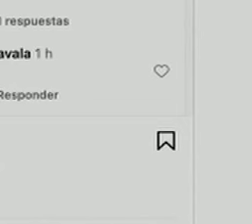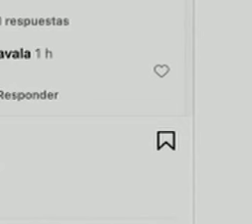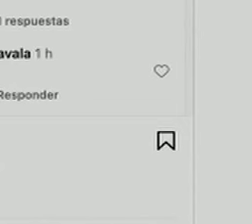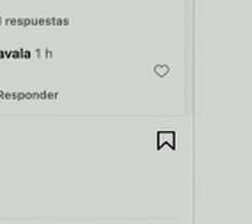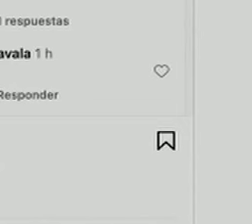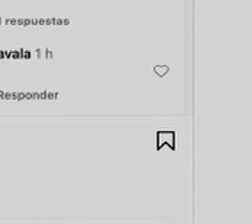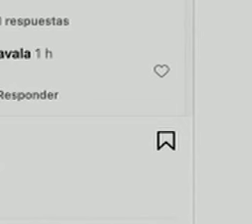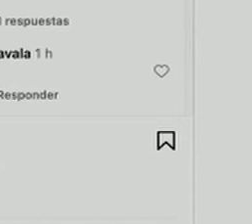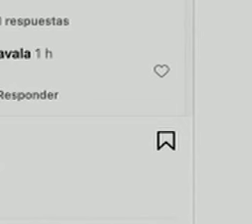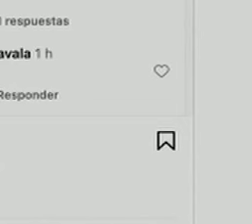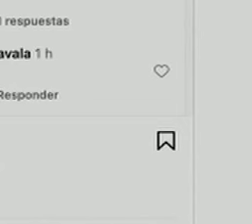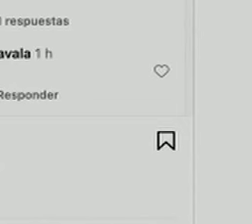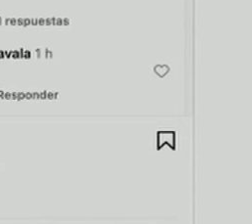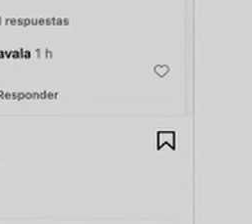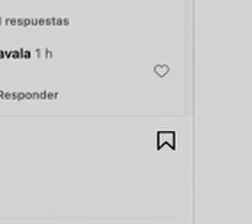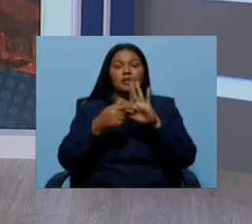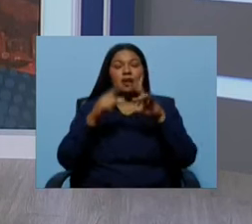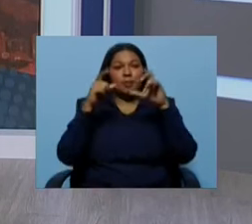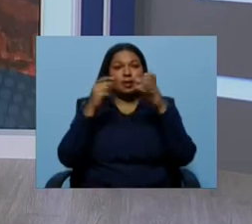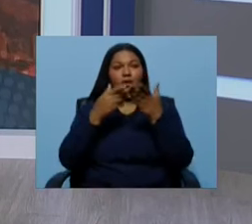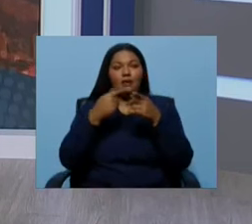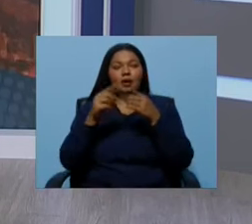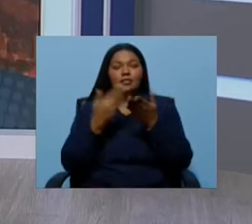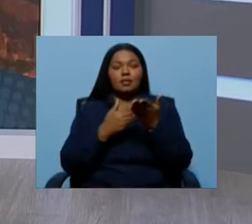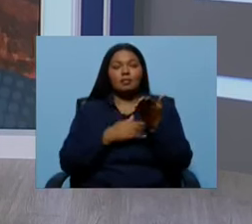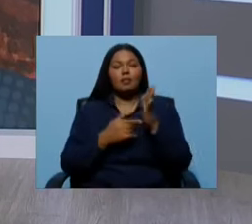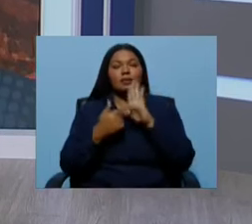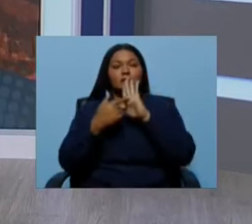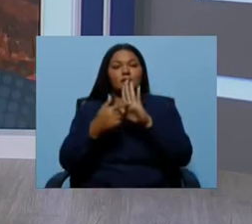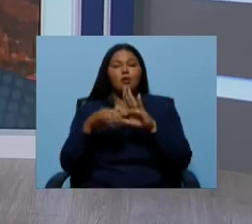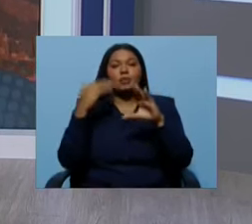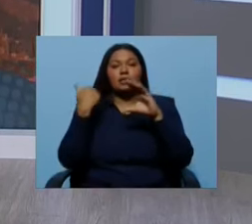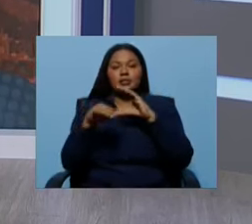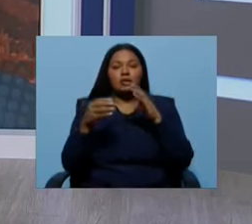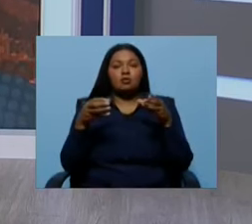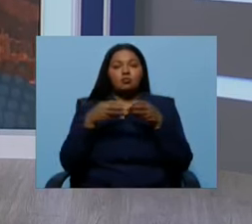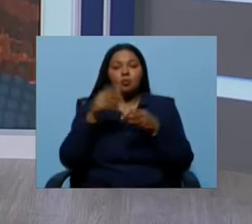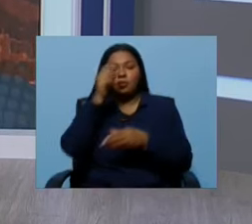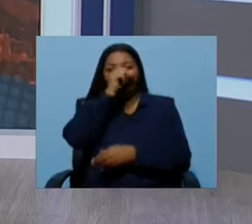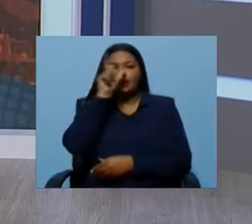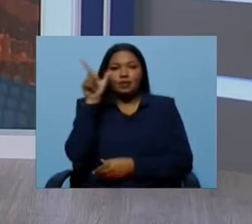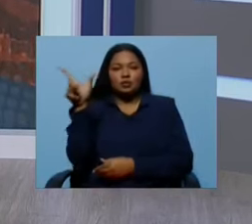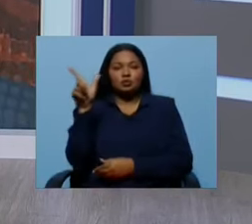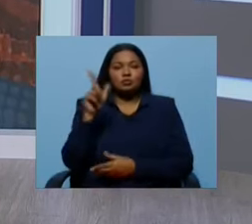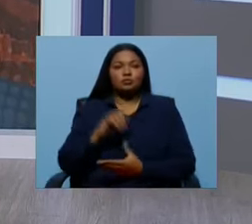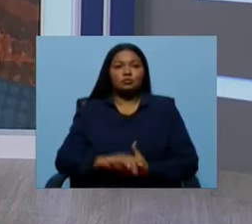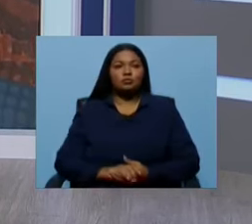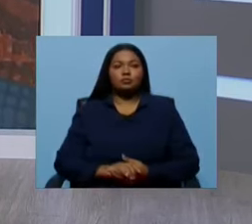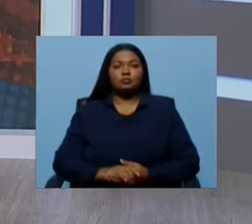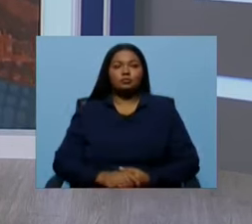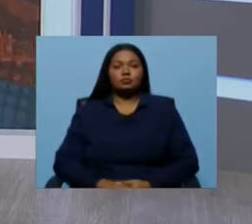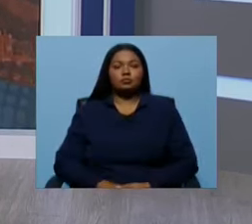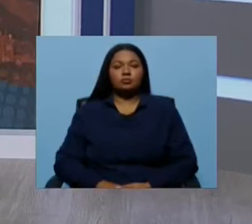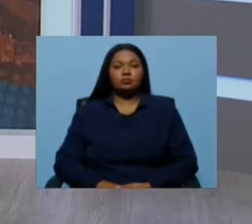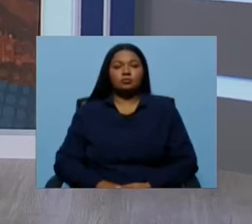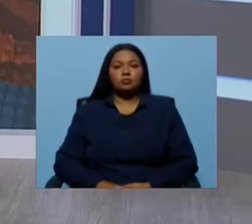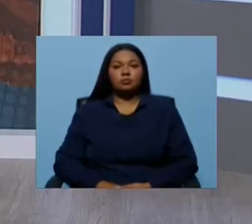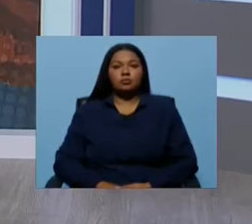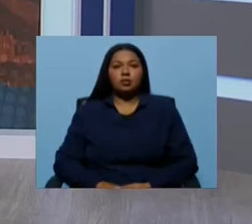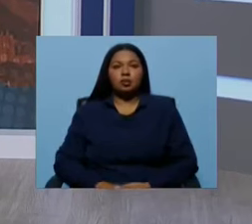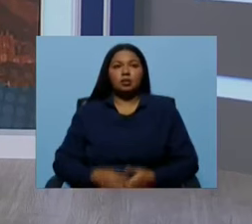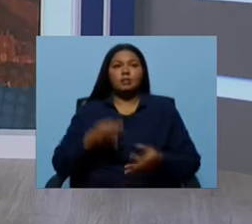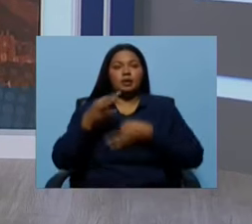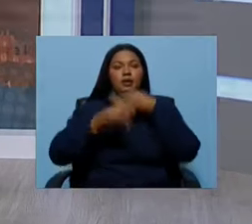apoyando a la Revolución Bolivariana. Bueno, cambió sí. de paisaje. Vamos a presentar también un mensaje del Partido Socialista Unido de Venezuela, que también habla de la partida física de